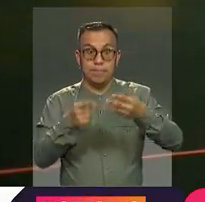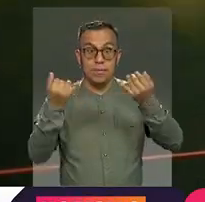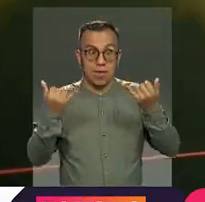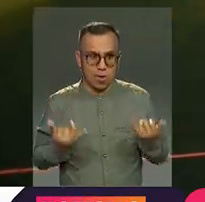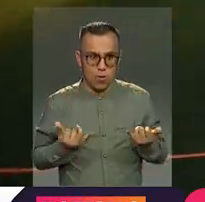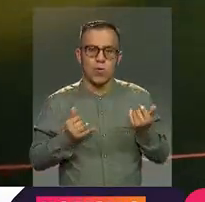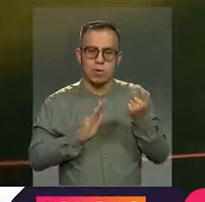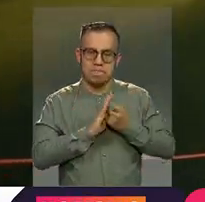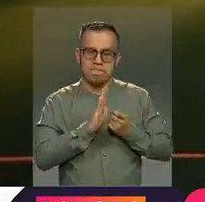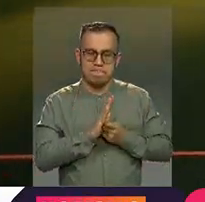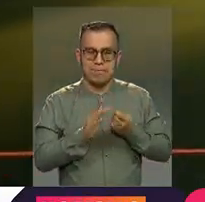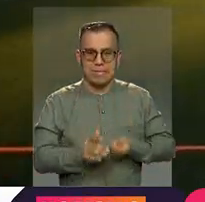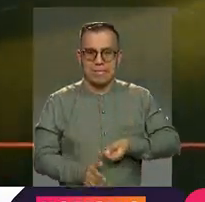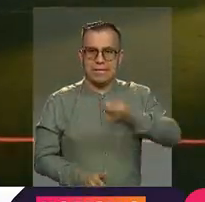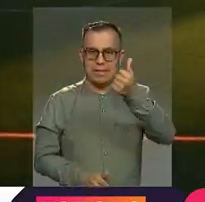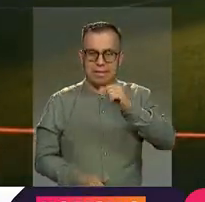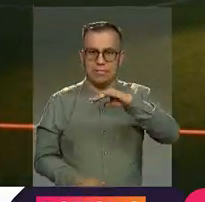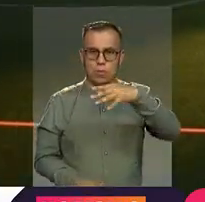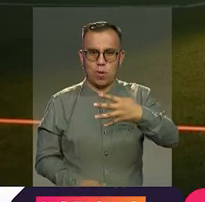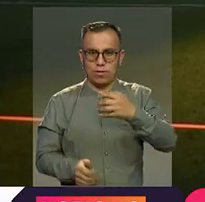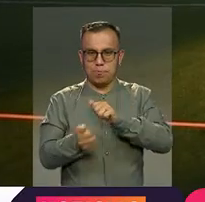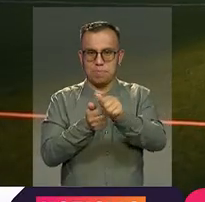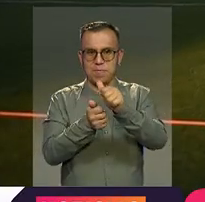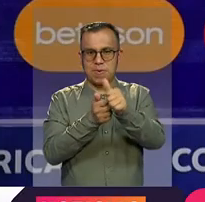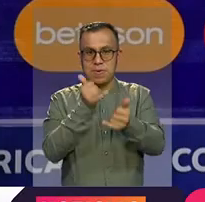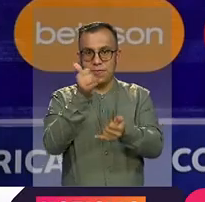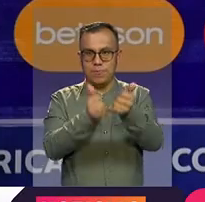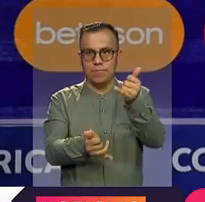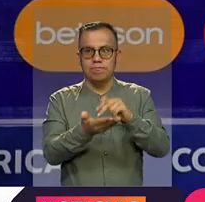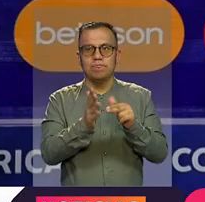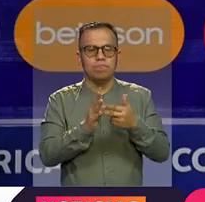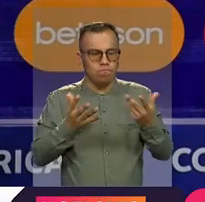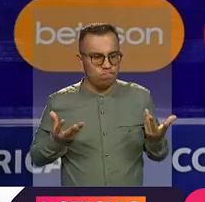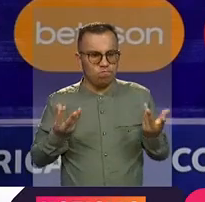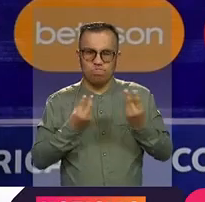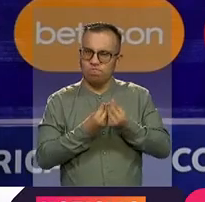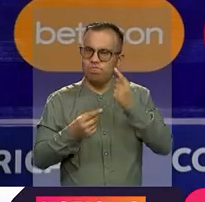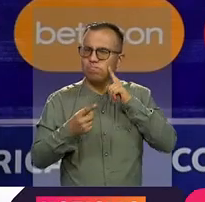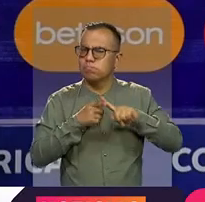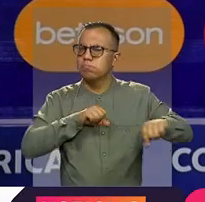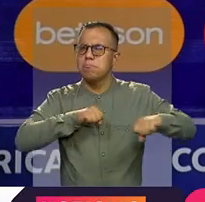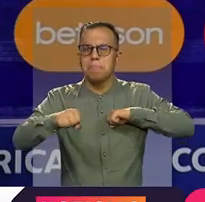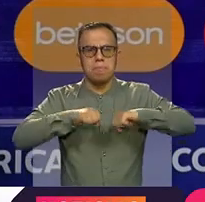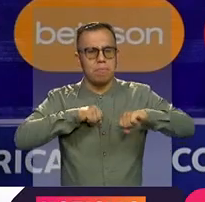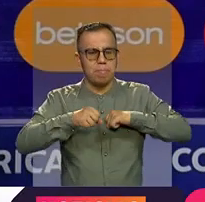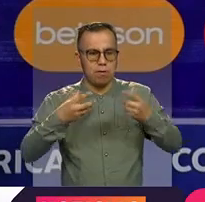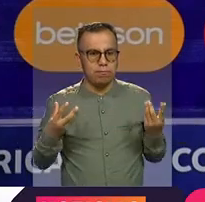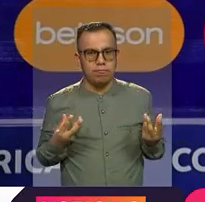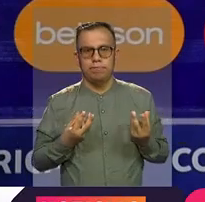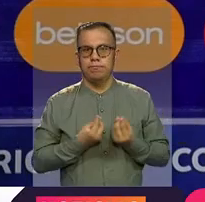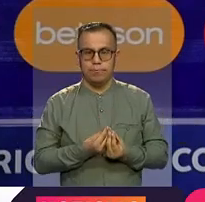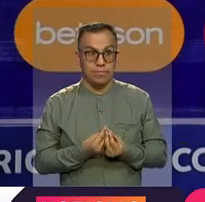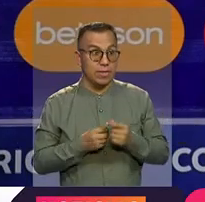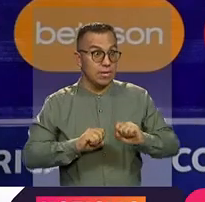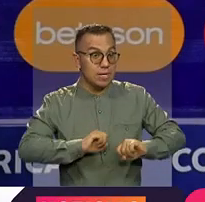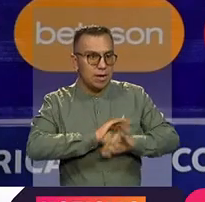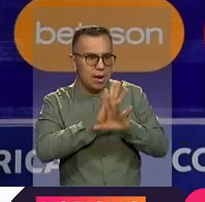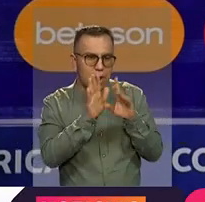lo dejan prácticamente en los cuartos de final. Y enfrentar el juego con la misma intensidad, con la misma